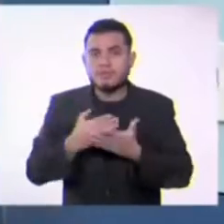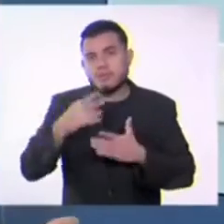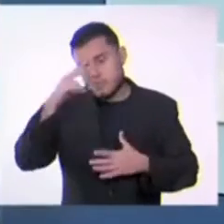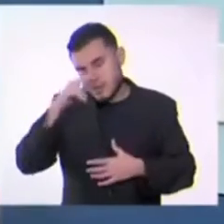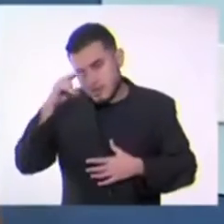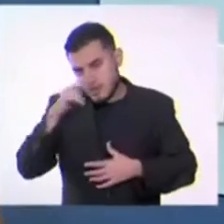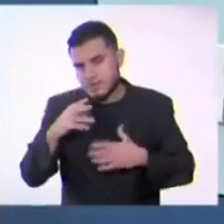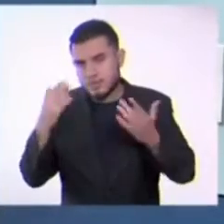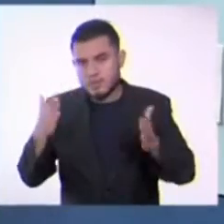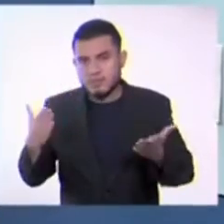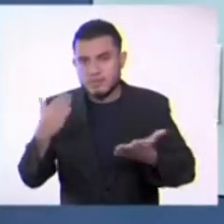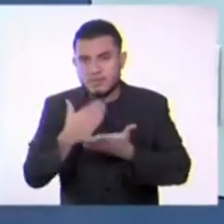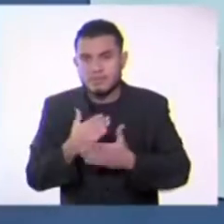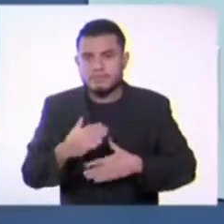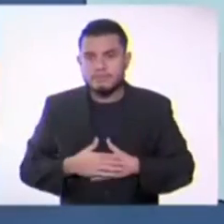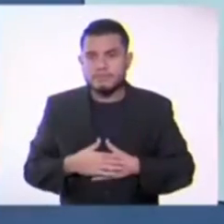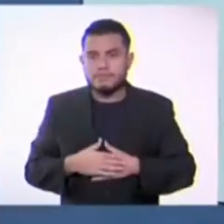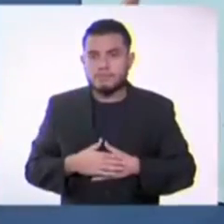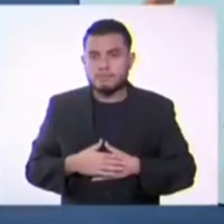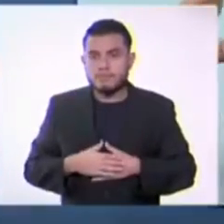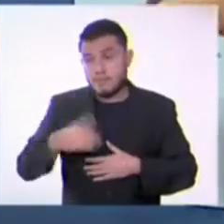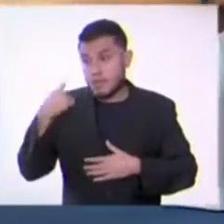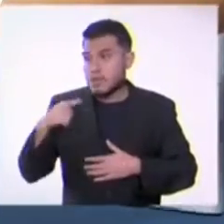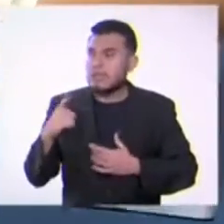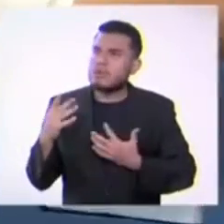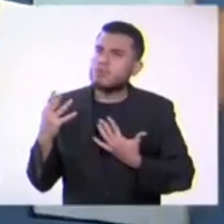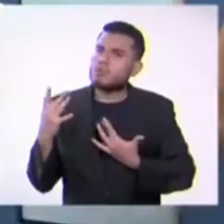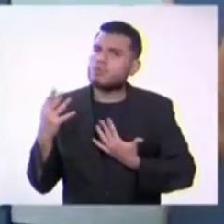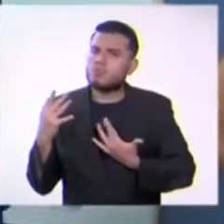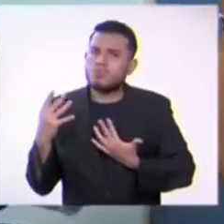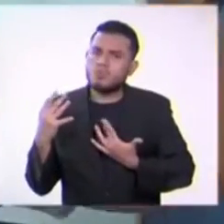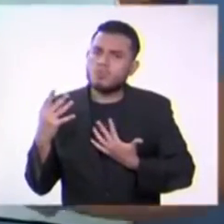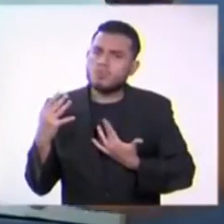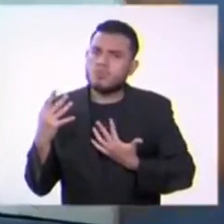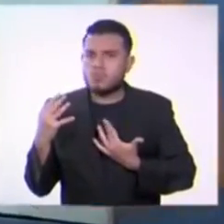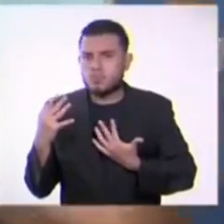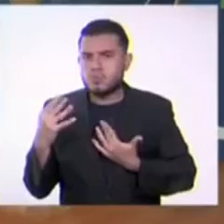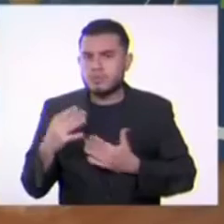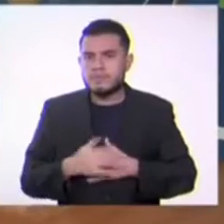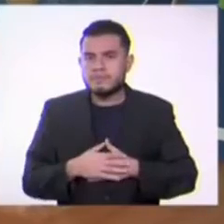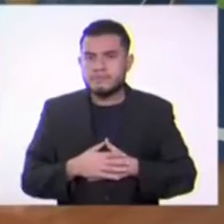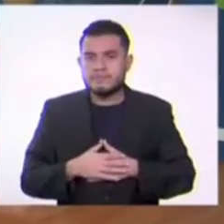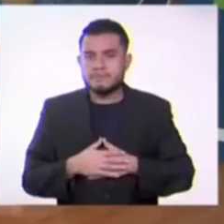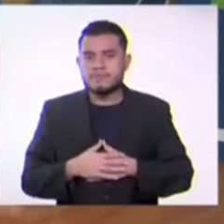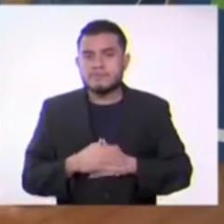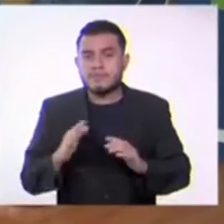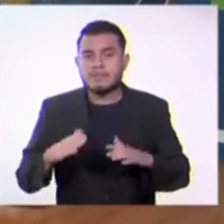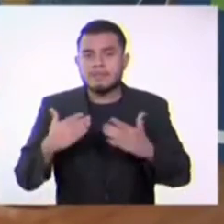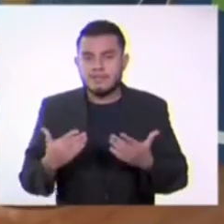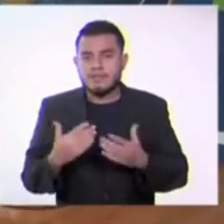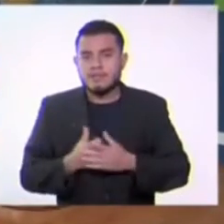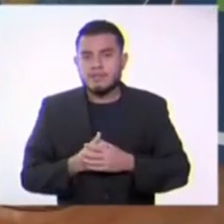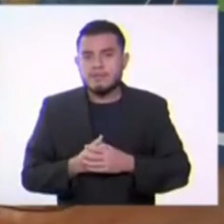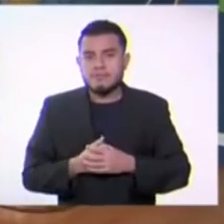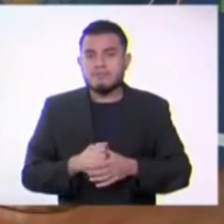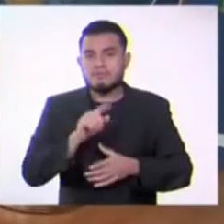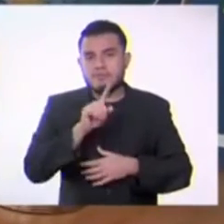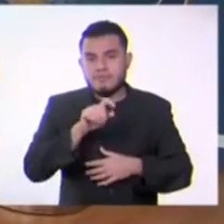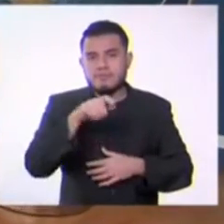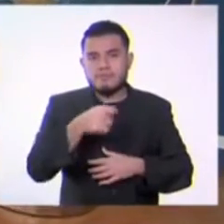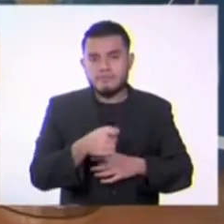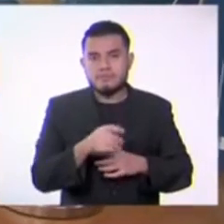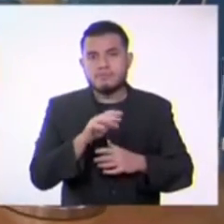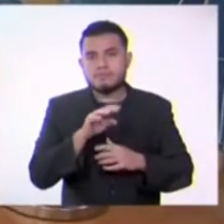Cuando viene, él es esperado, ¿verdad? Para, sí, ayúdame con eso. En 1950,